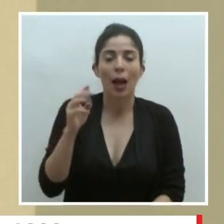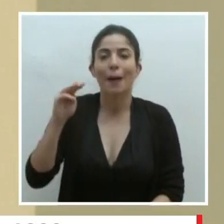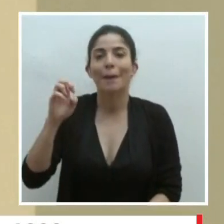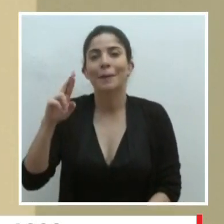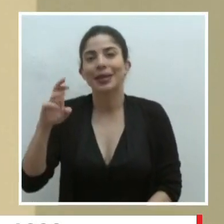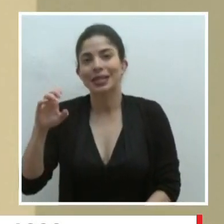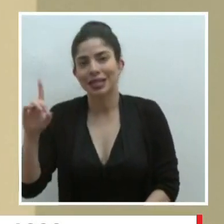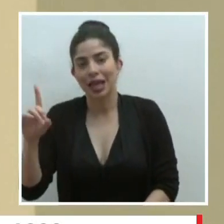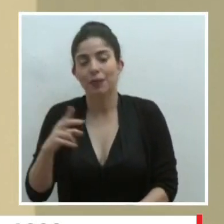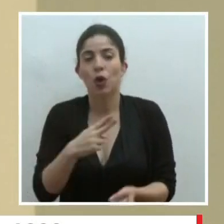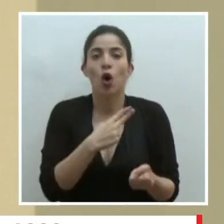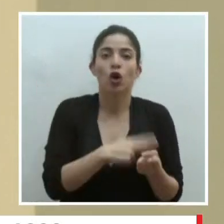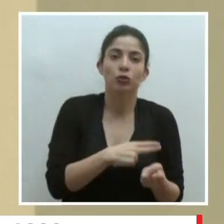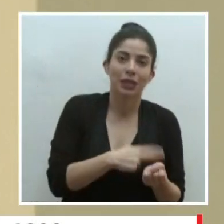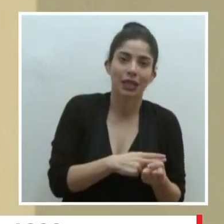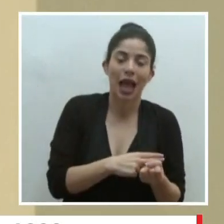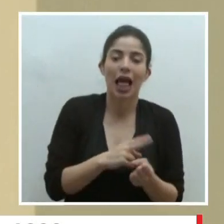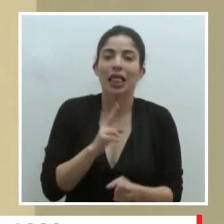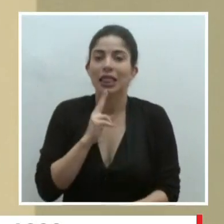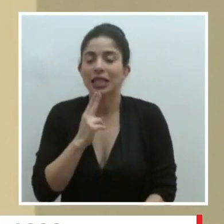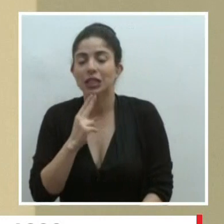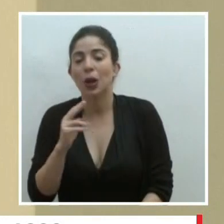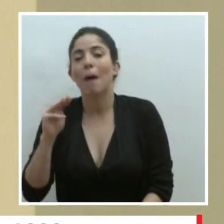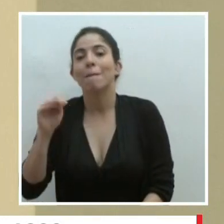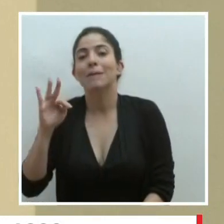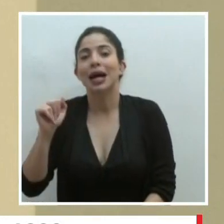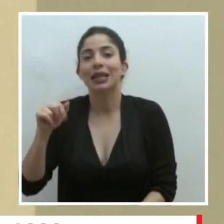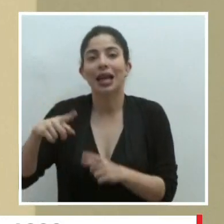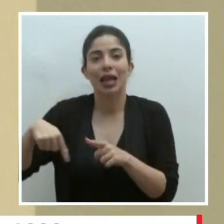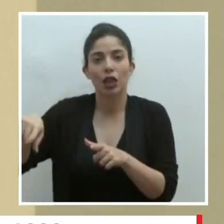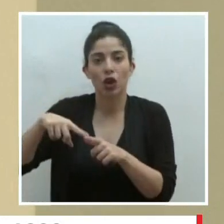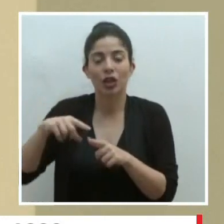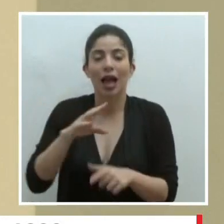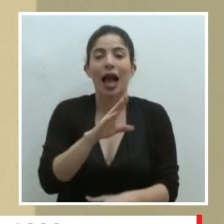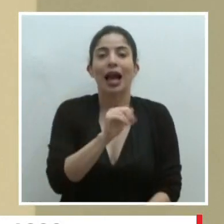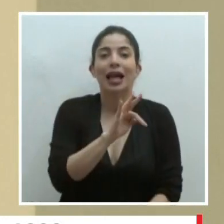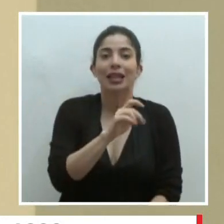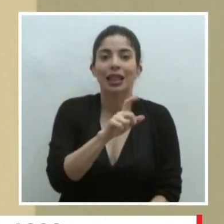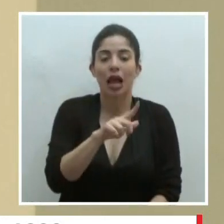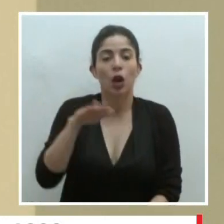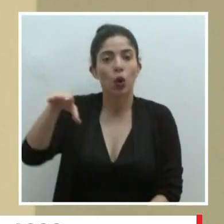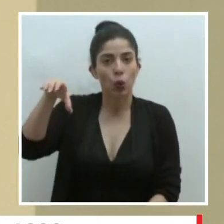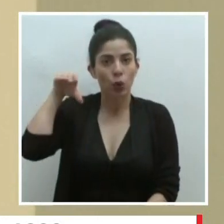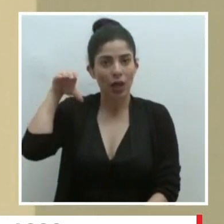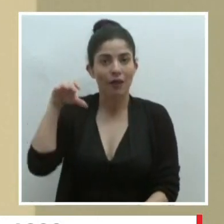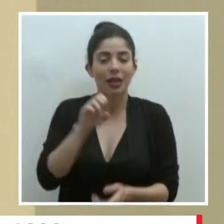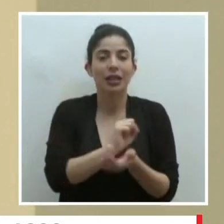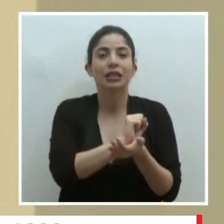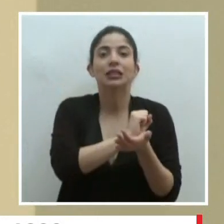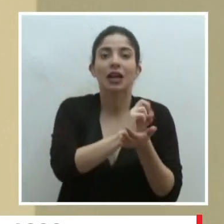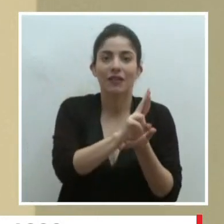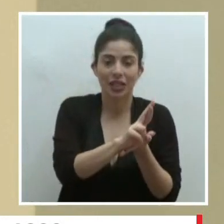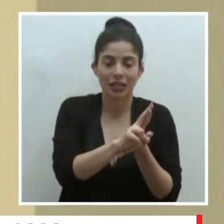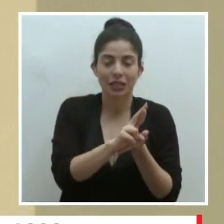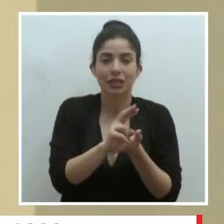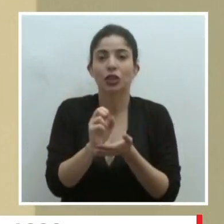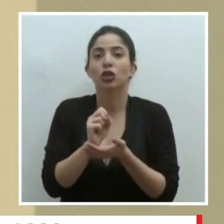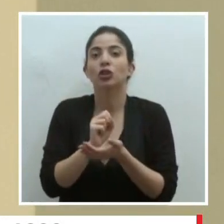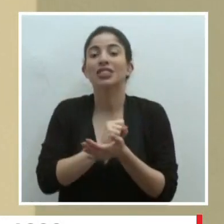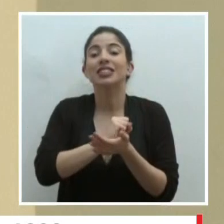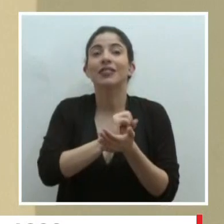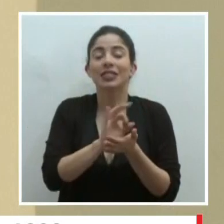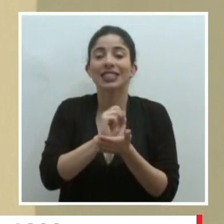Merced, Hospital, Atillo, Matarredonda, Catedral, Curriabat, San Francisco de Ríos, San